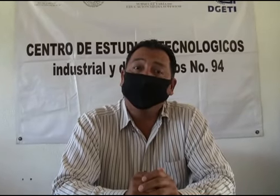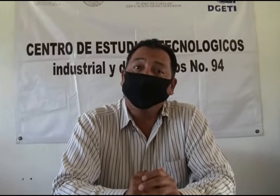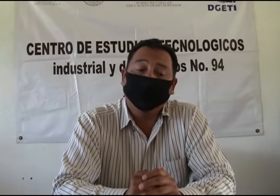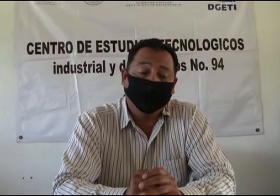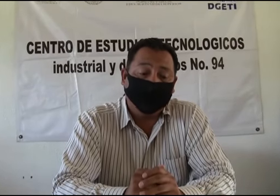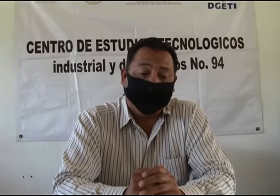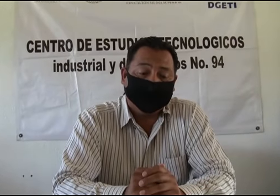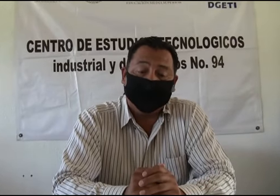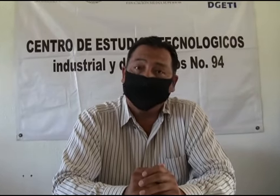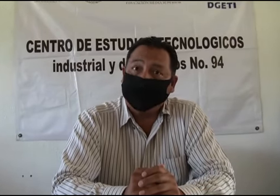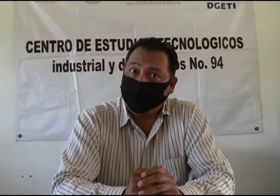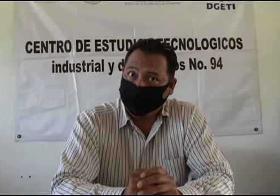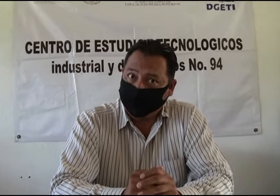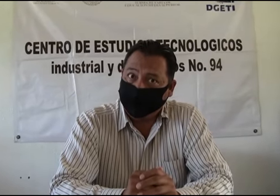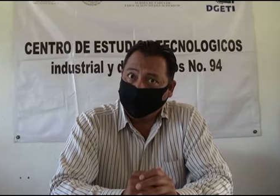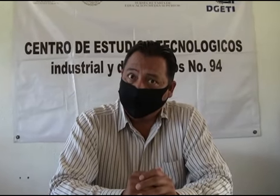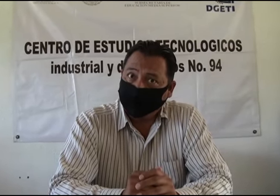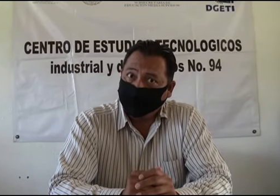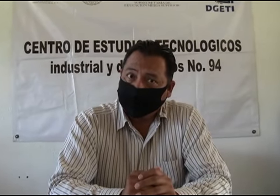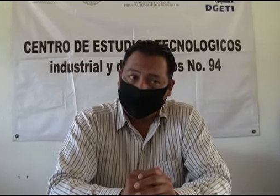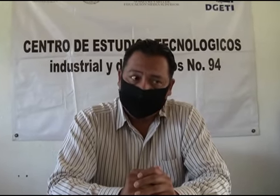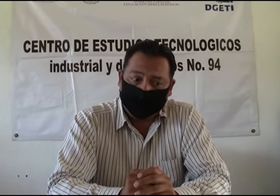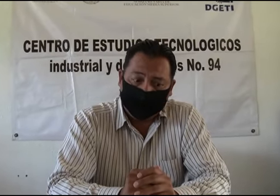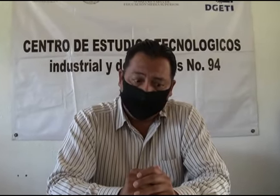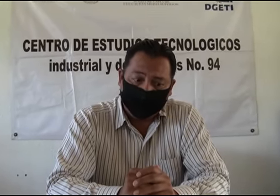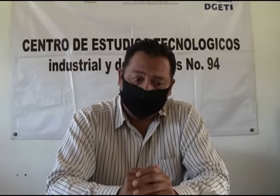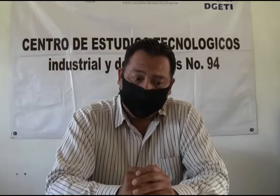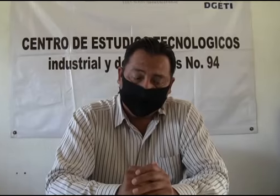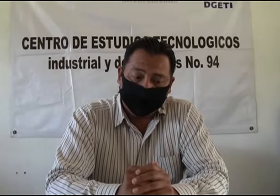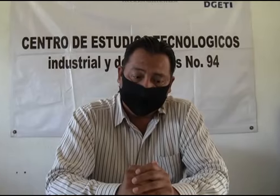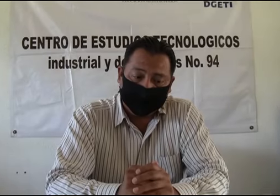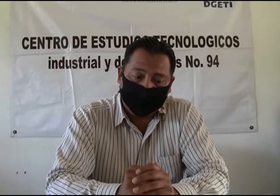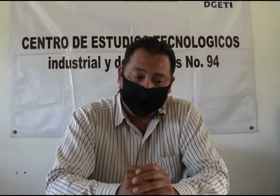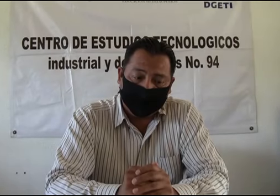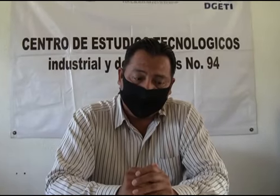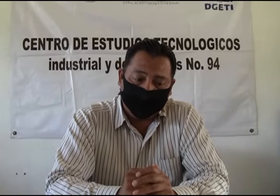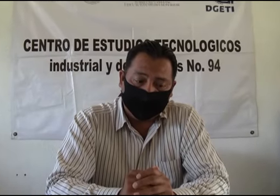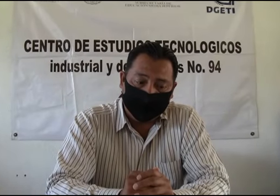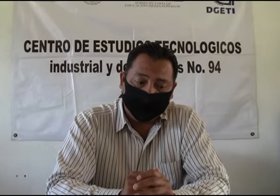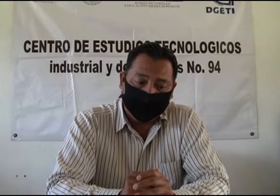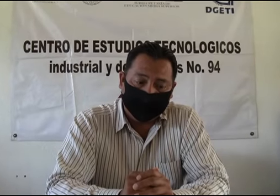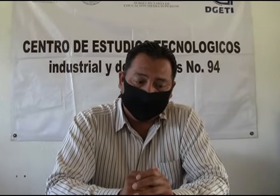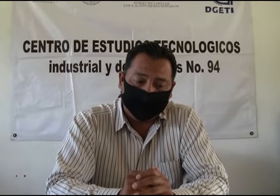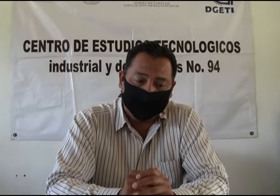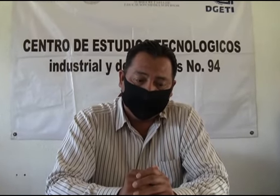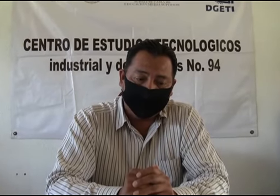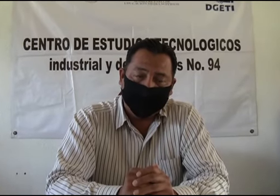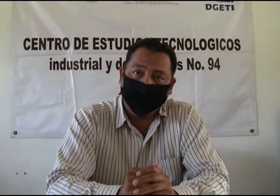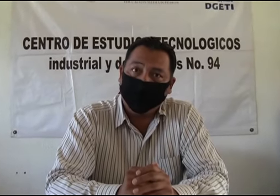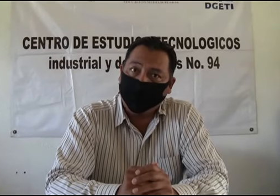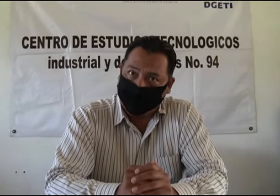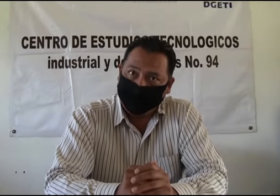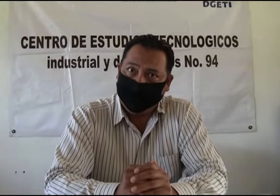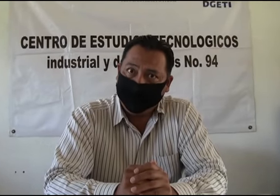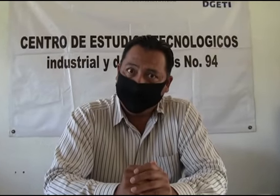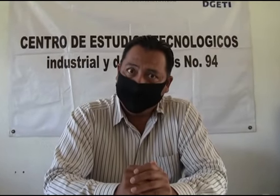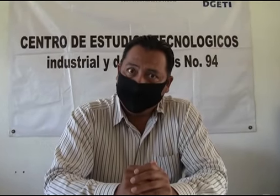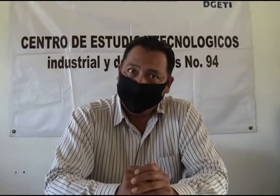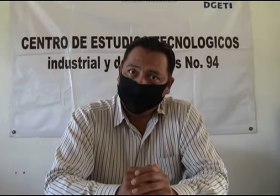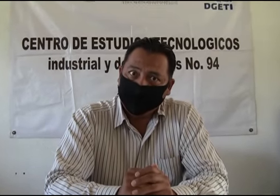para un futuro examen de conocimientos. El examen de conocimientos está marcado aproximadamente en el mes de mayo o